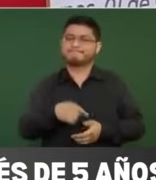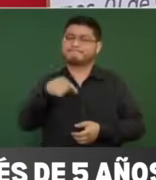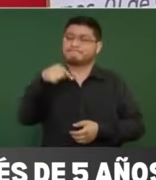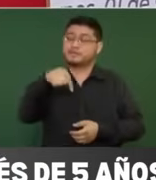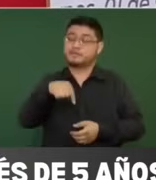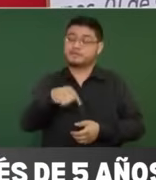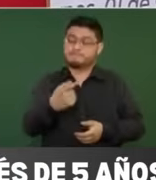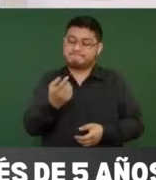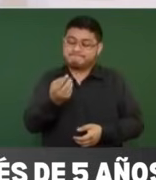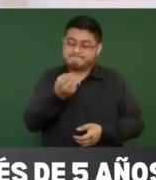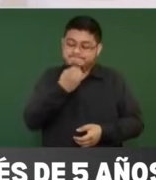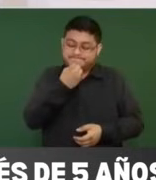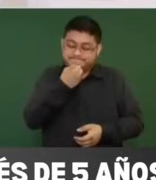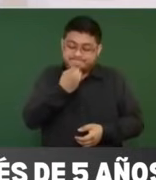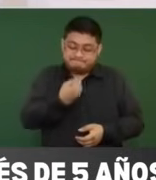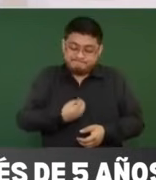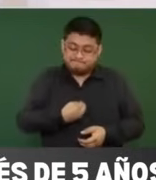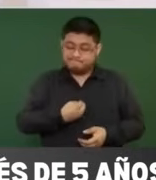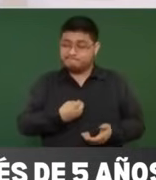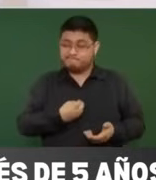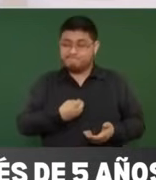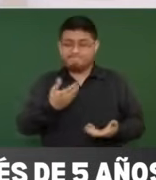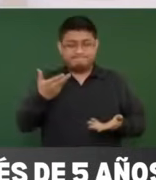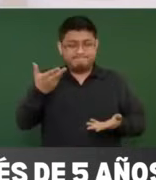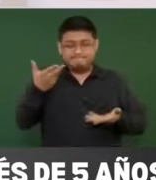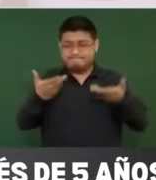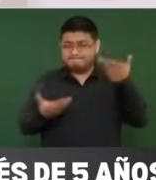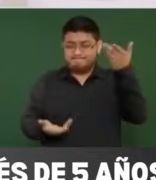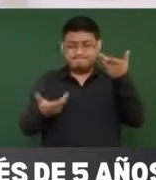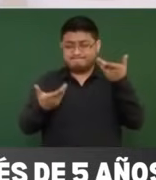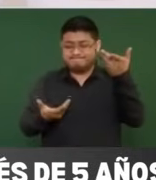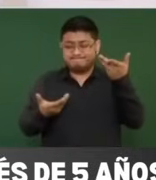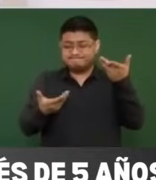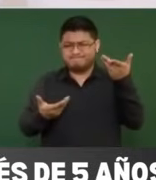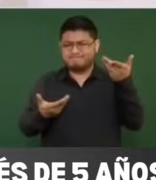lamentablemente, la desigualdad se produjo